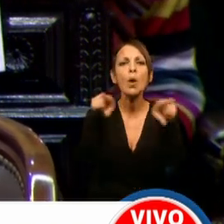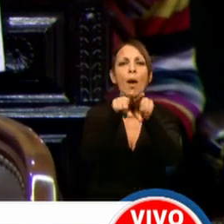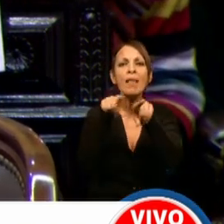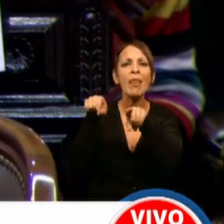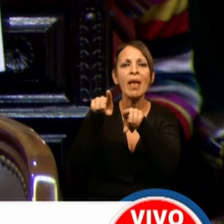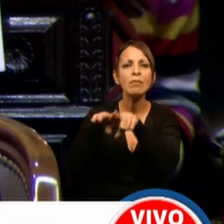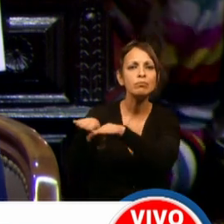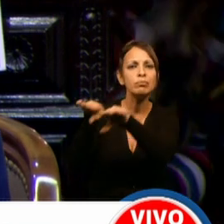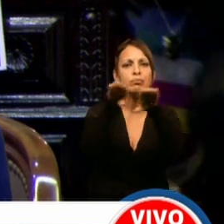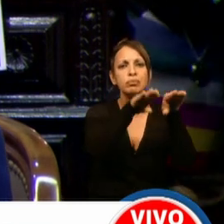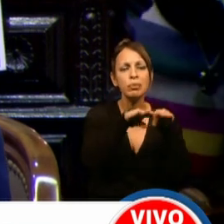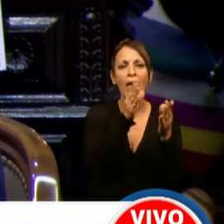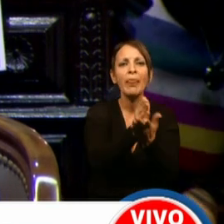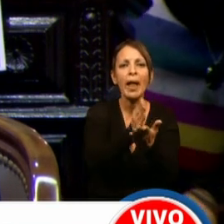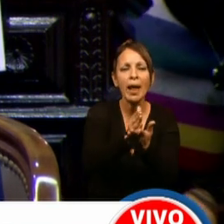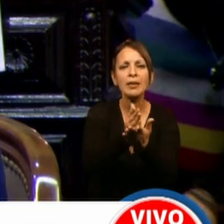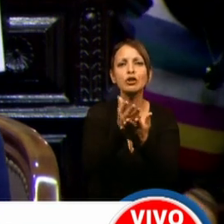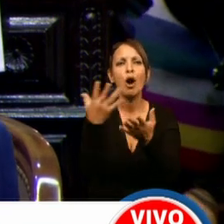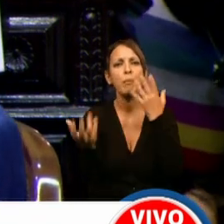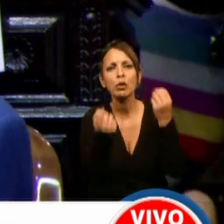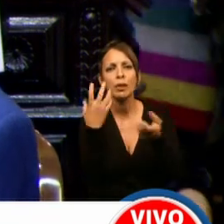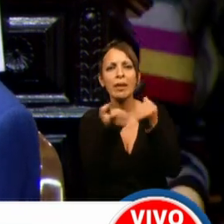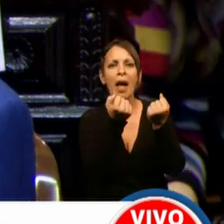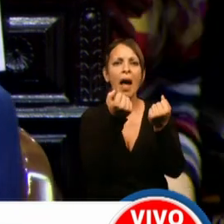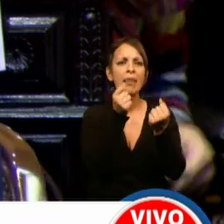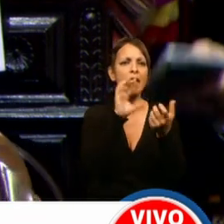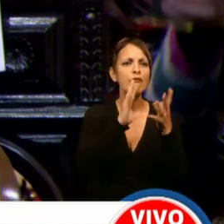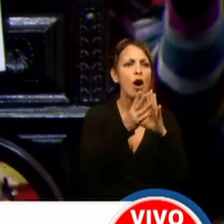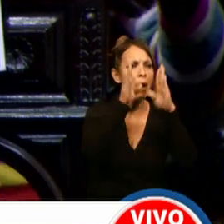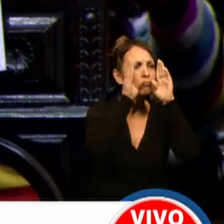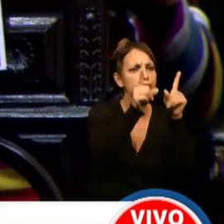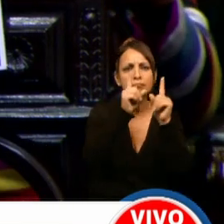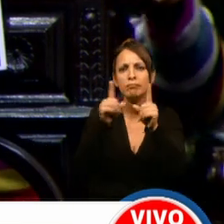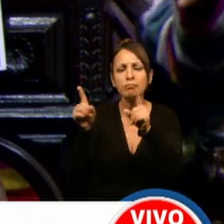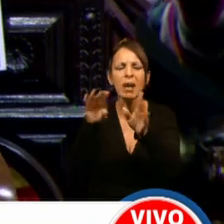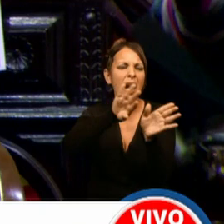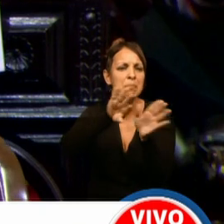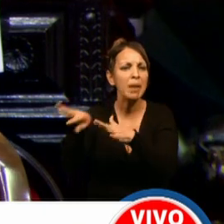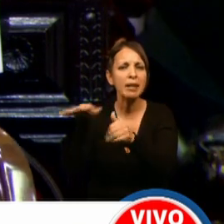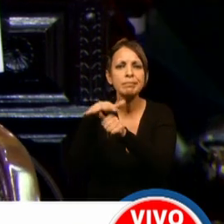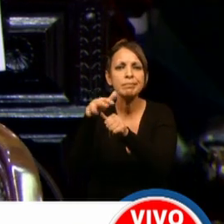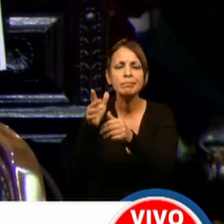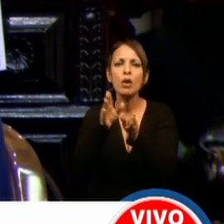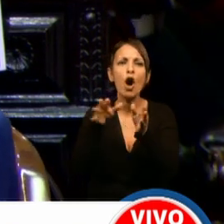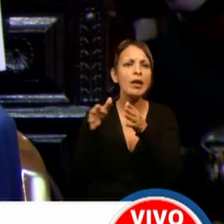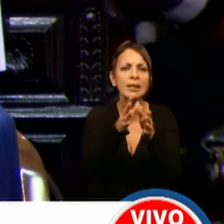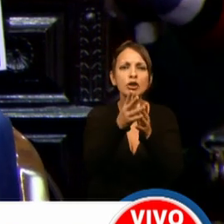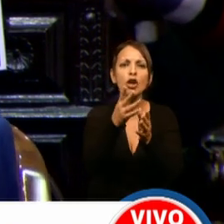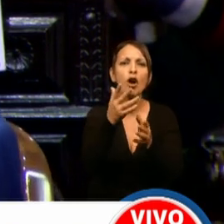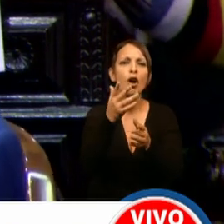derechos oportunidades trato de las personas sin importar su identidad de género su orientación sexual